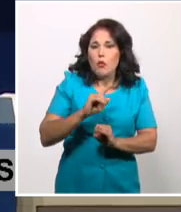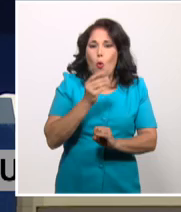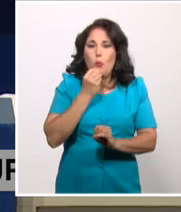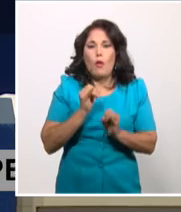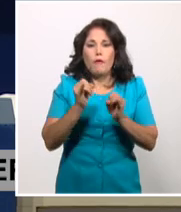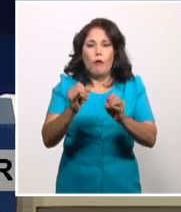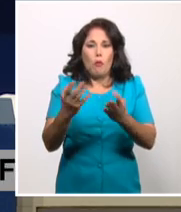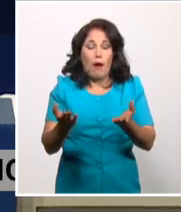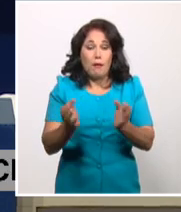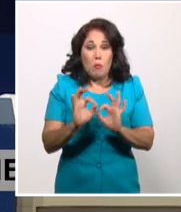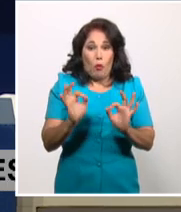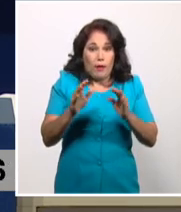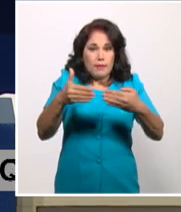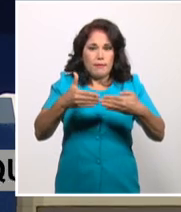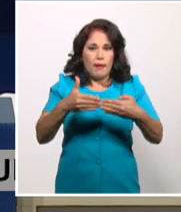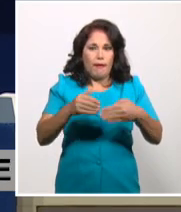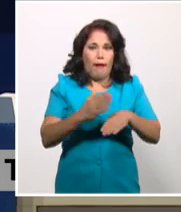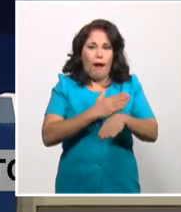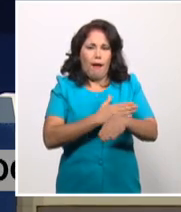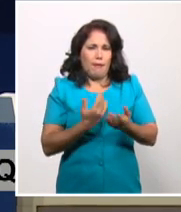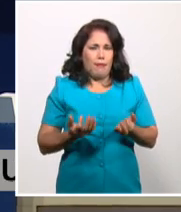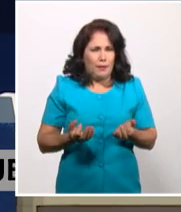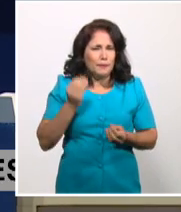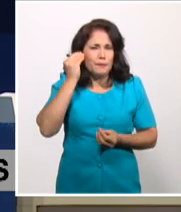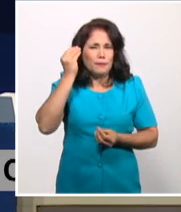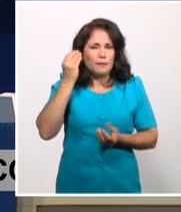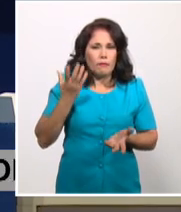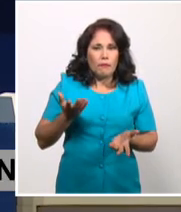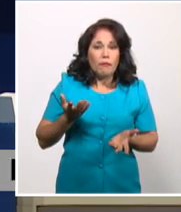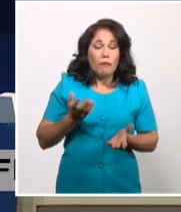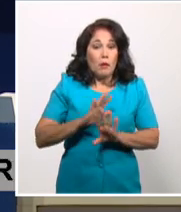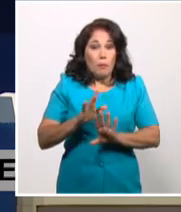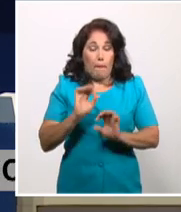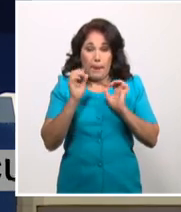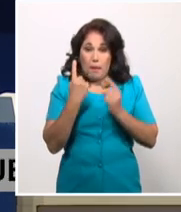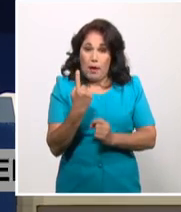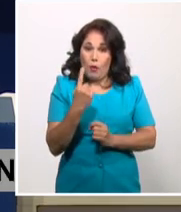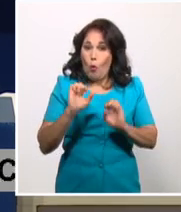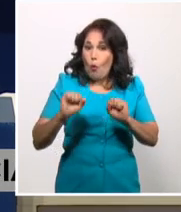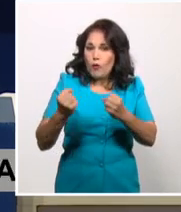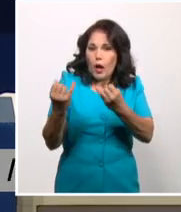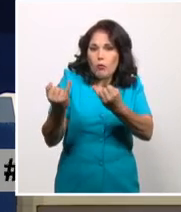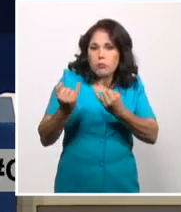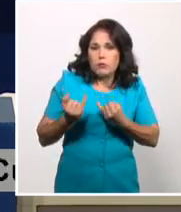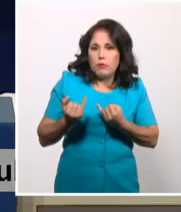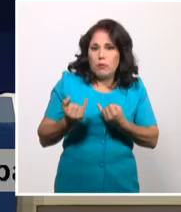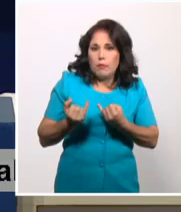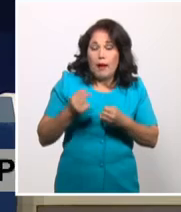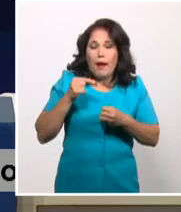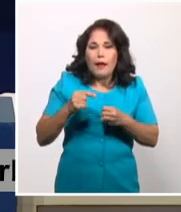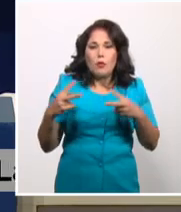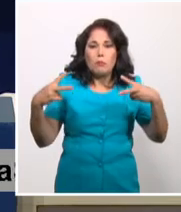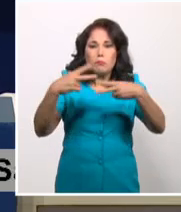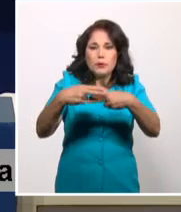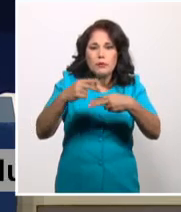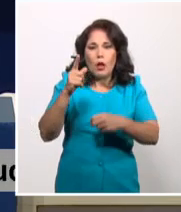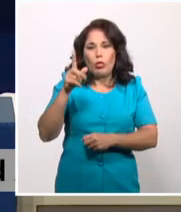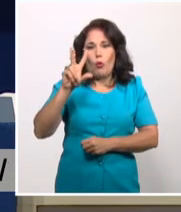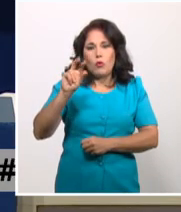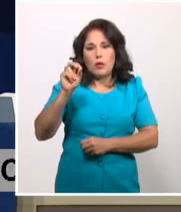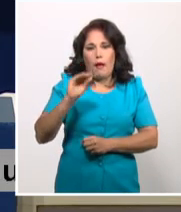ahí, porque es que todavía, primero, no se conoce, pero además es que esto se corta a las 12 de la noche porque es